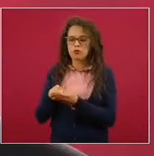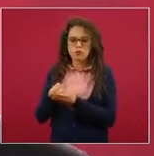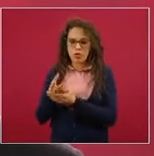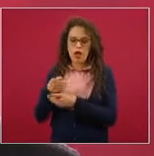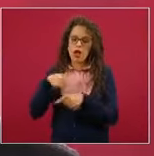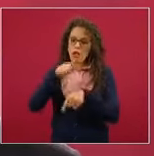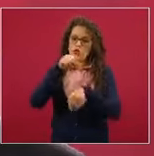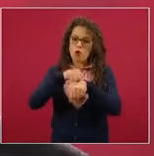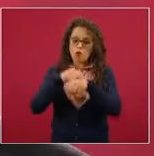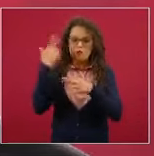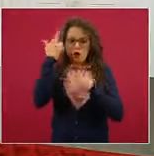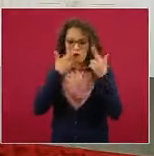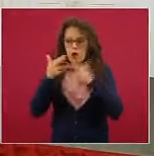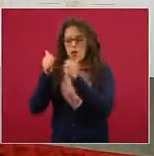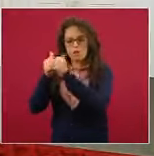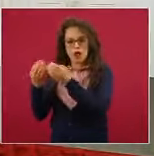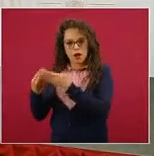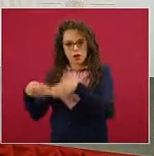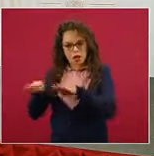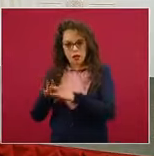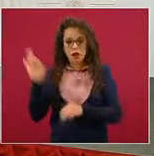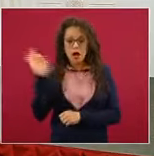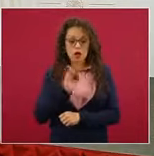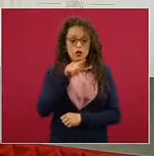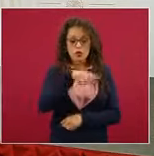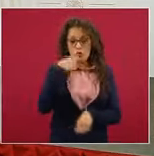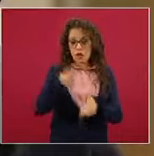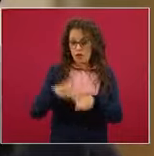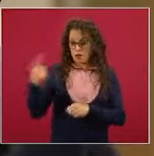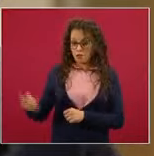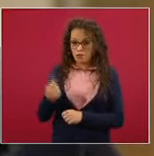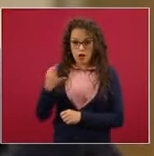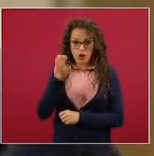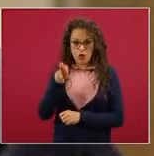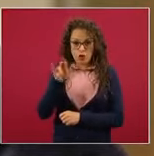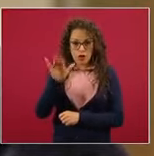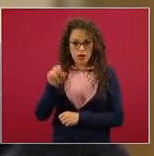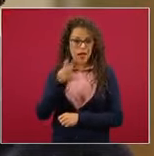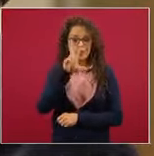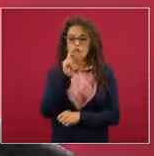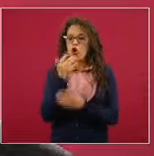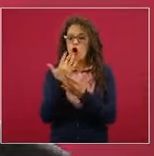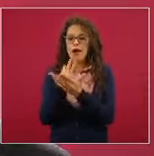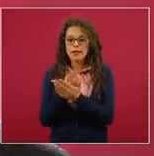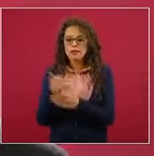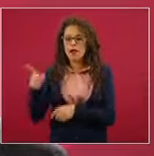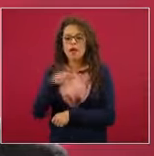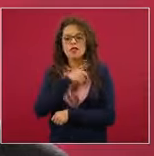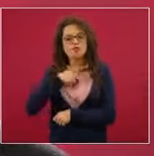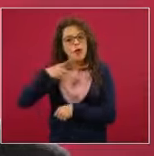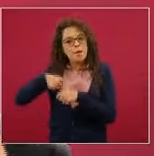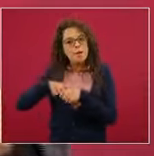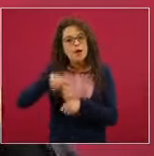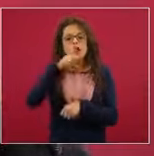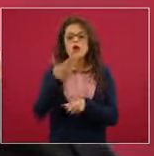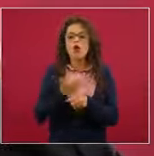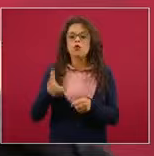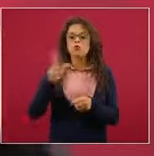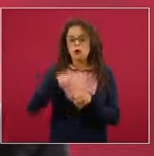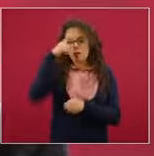de 60 años, enfermedades crónicas, no se espere y vaya a una unidad de salud para atenderse.